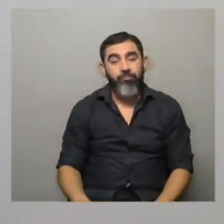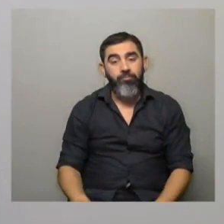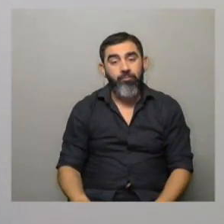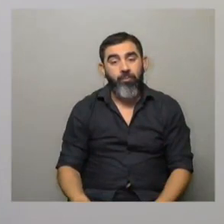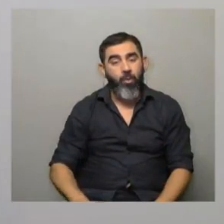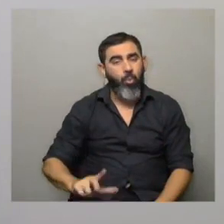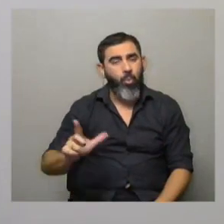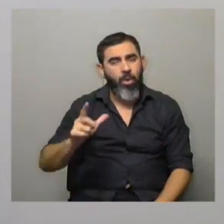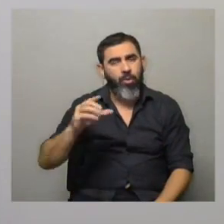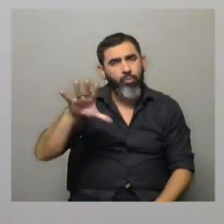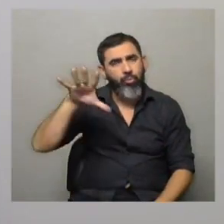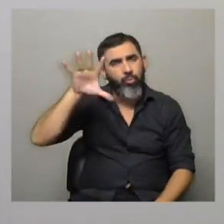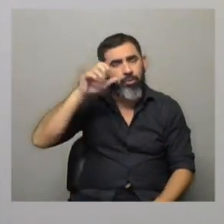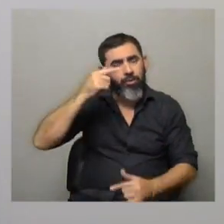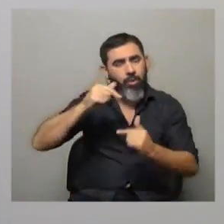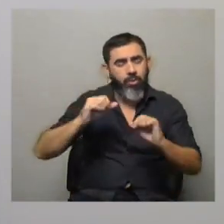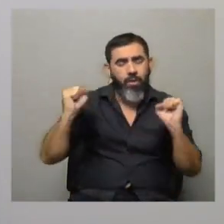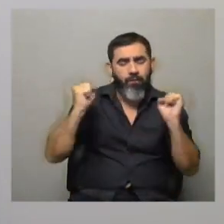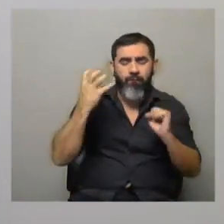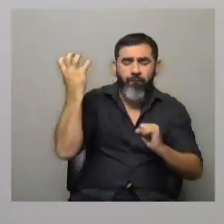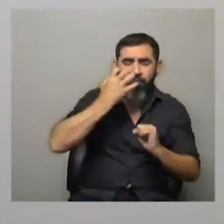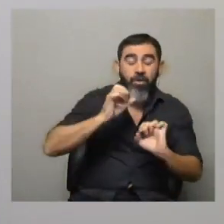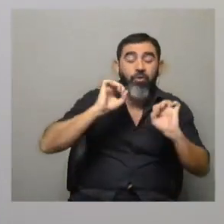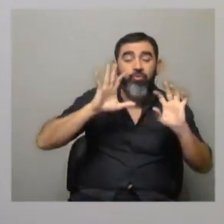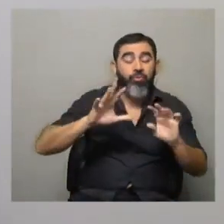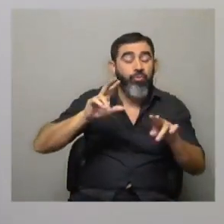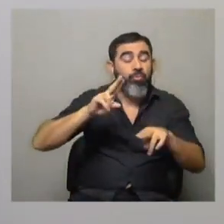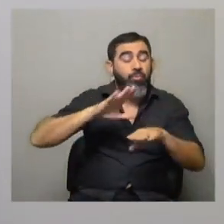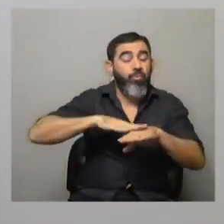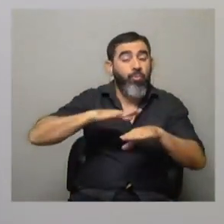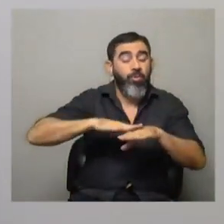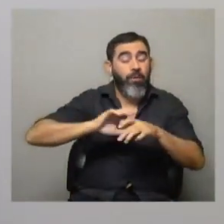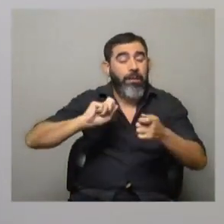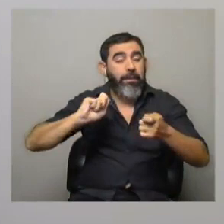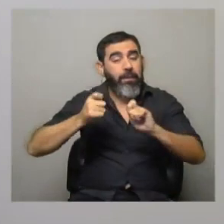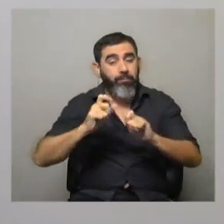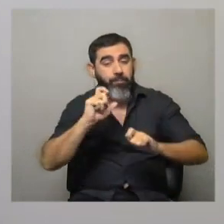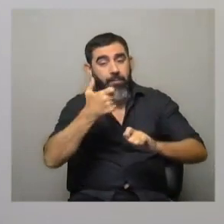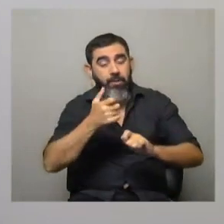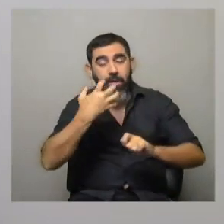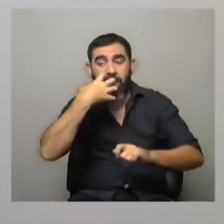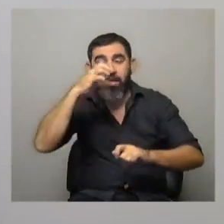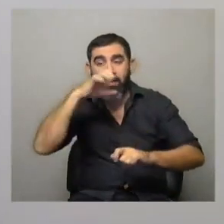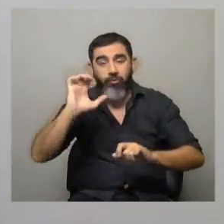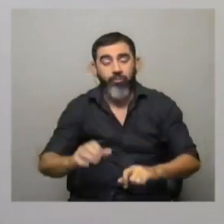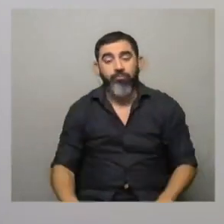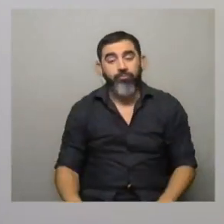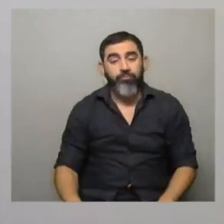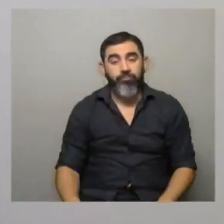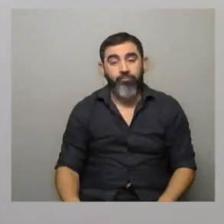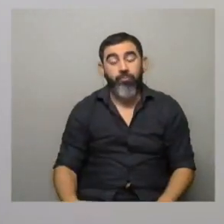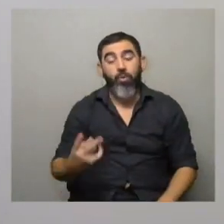ningún ensueño ni ninguna pesadilla, simplemente es esta transición inapropiada que genera los gritos. Otras